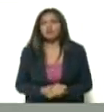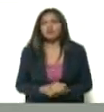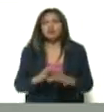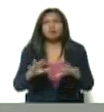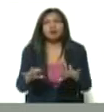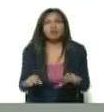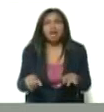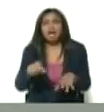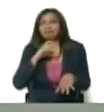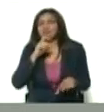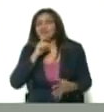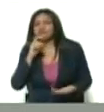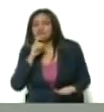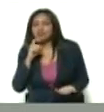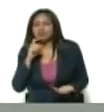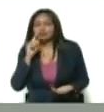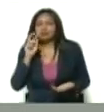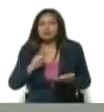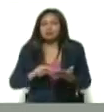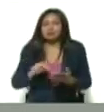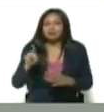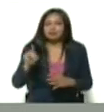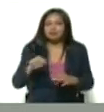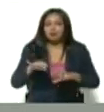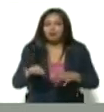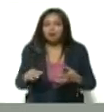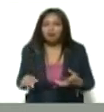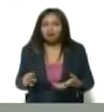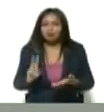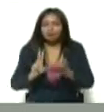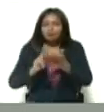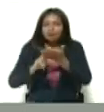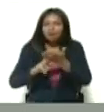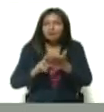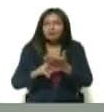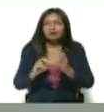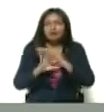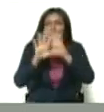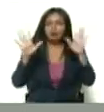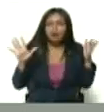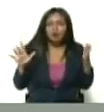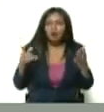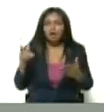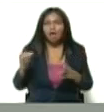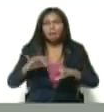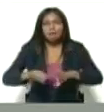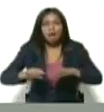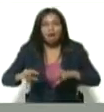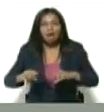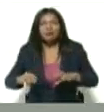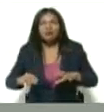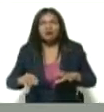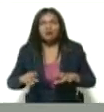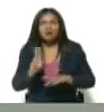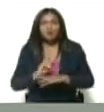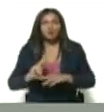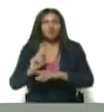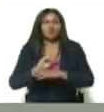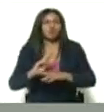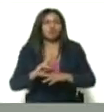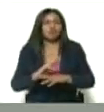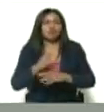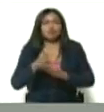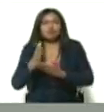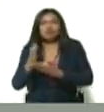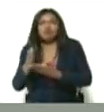muy complejas, cuando realmente es obvio que son unas máquinas que utilizan reactivos de